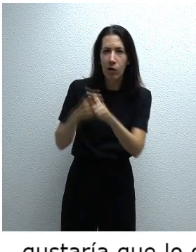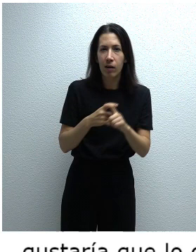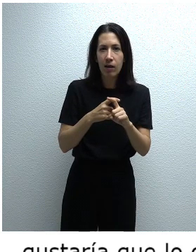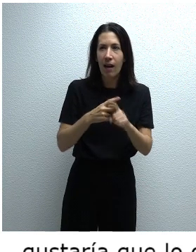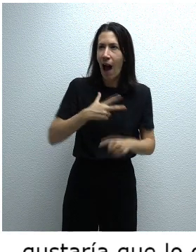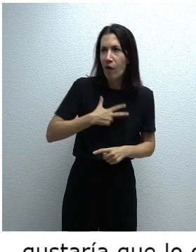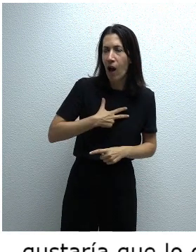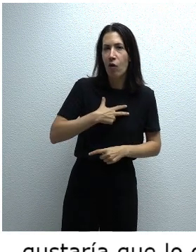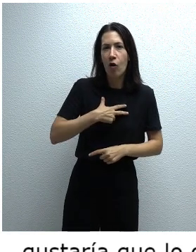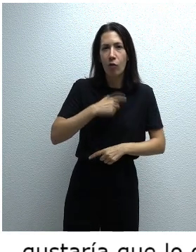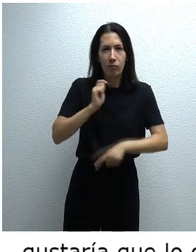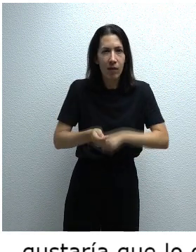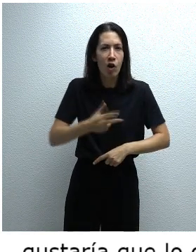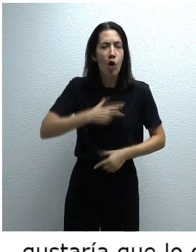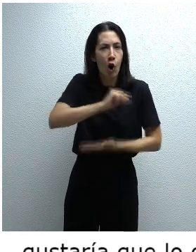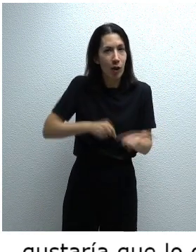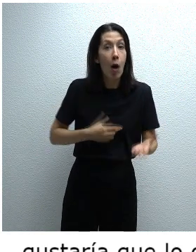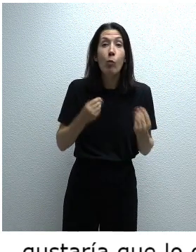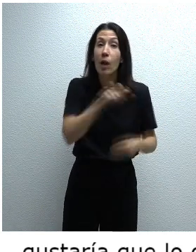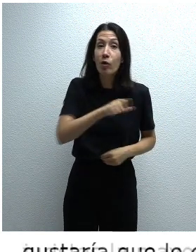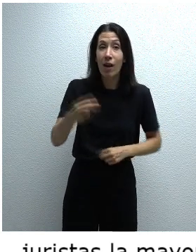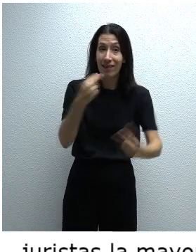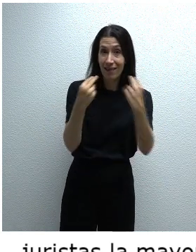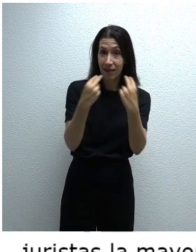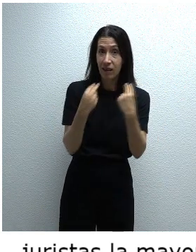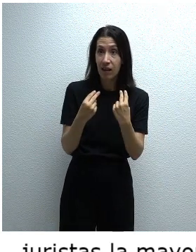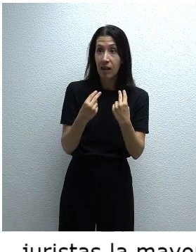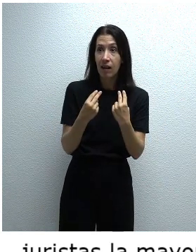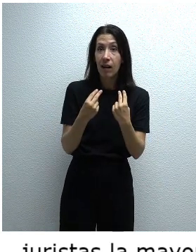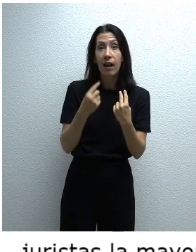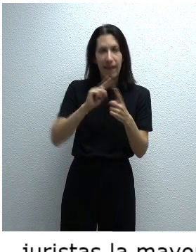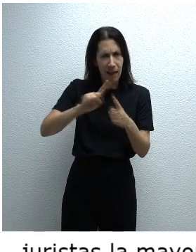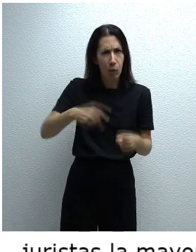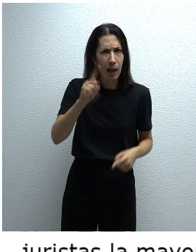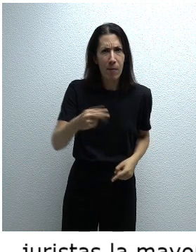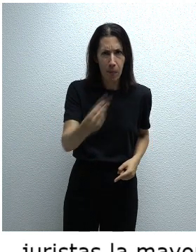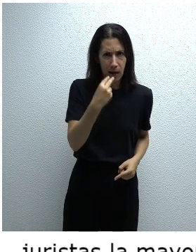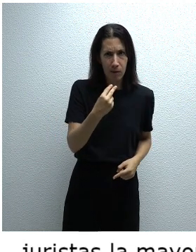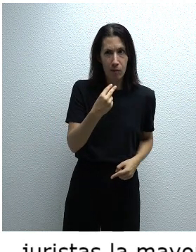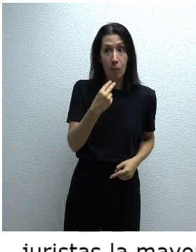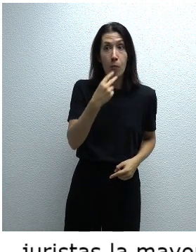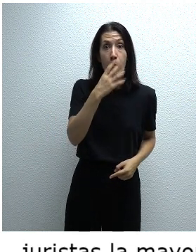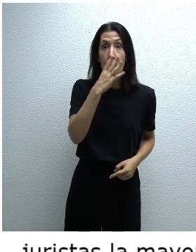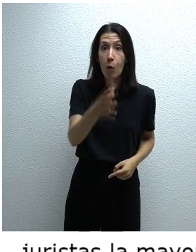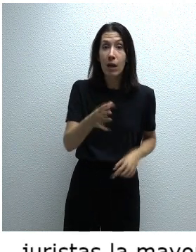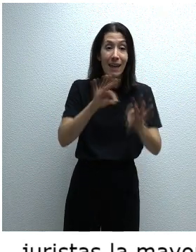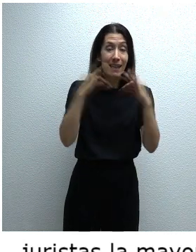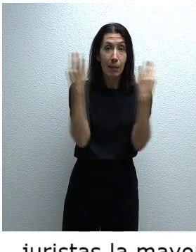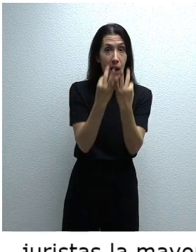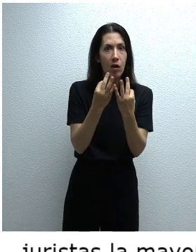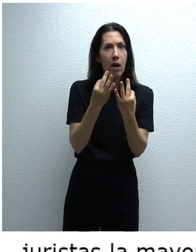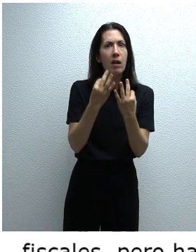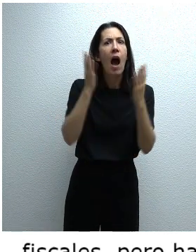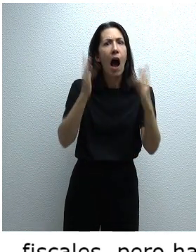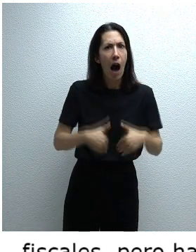notario, de fiscal, pero hay muchas personas que nos están oyendo y que nos van a ver después, porque estos seminarios están teniendo luego